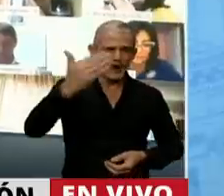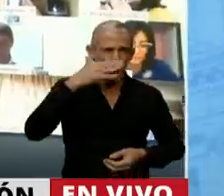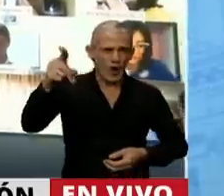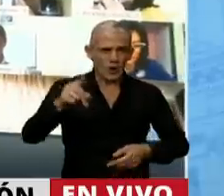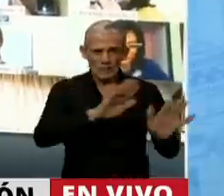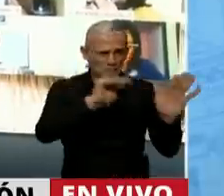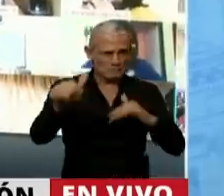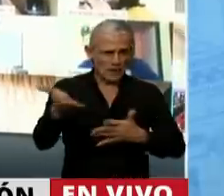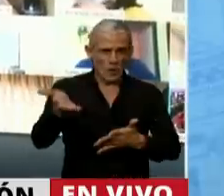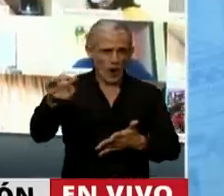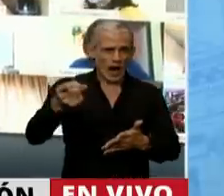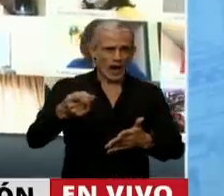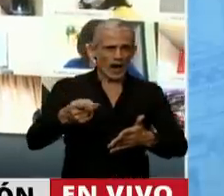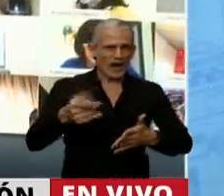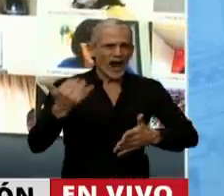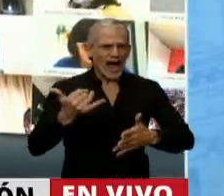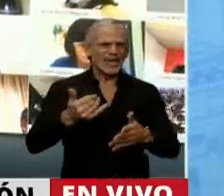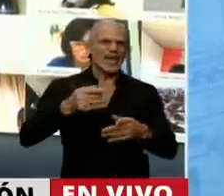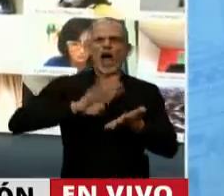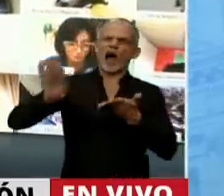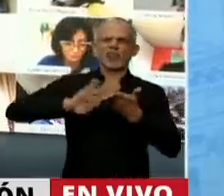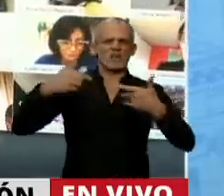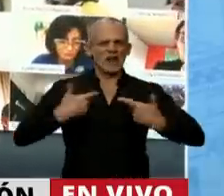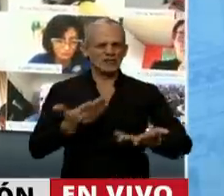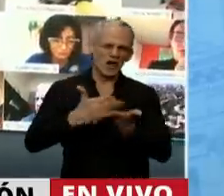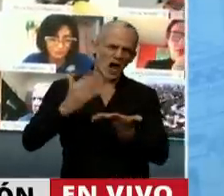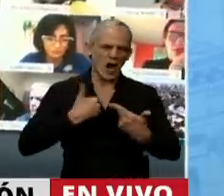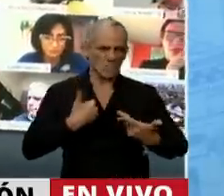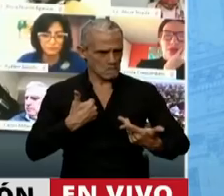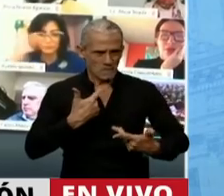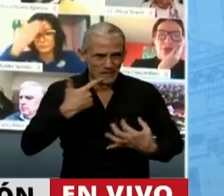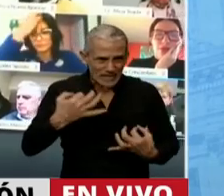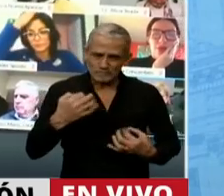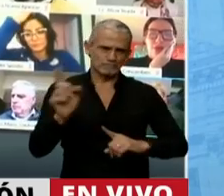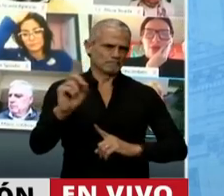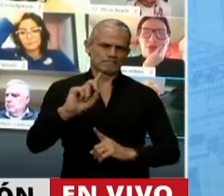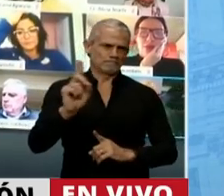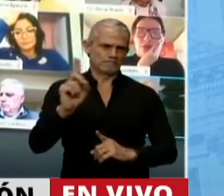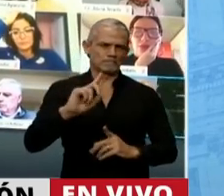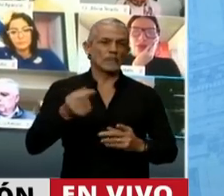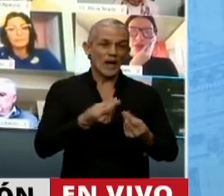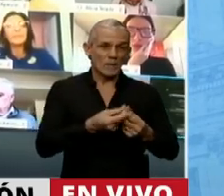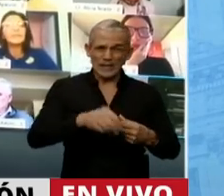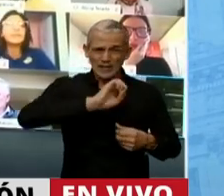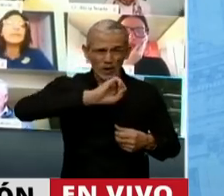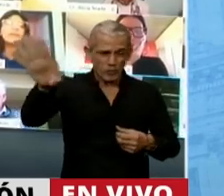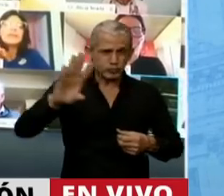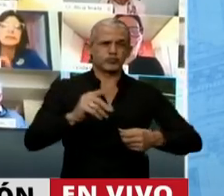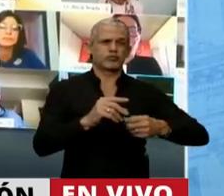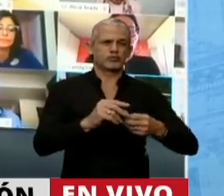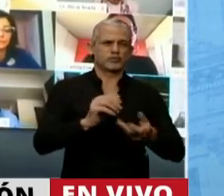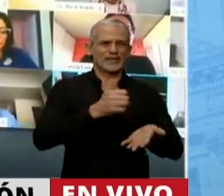lo mismo. Se plantean discriminaciones, pero que no son reales, porque los giros de ATN se han